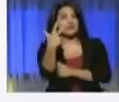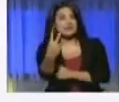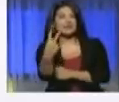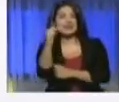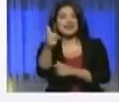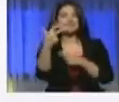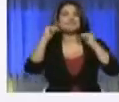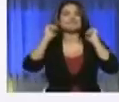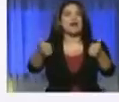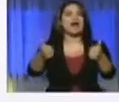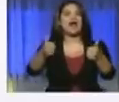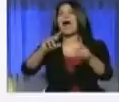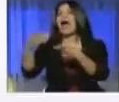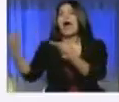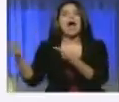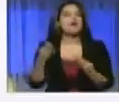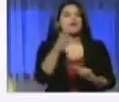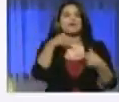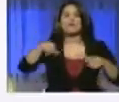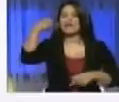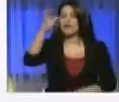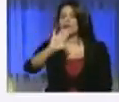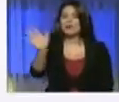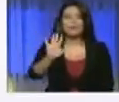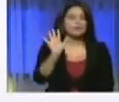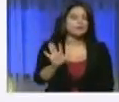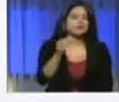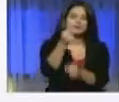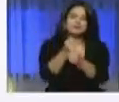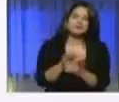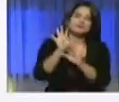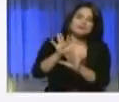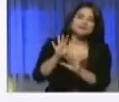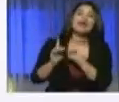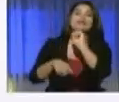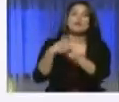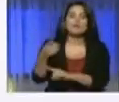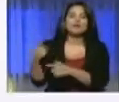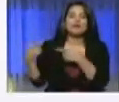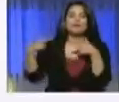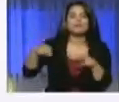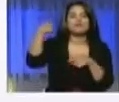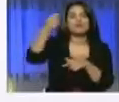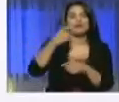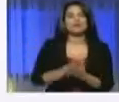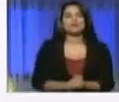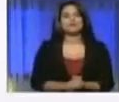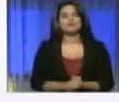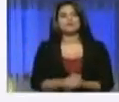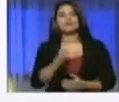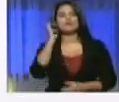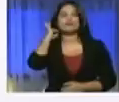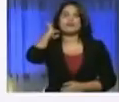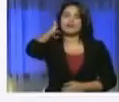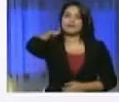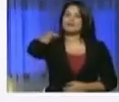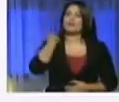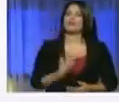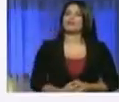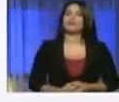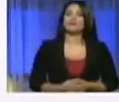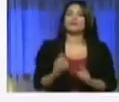1, 2, 3. No ha llegado el video, pero va a llegar el video de nuestra Yulimar. Verdaderamente, el domingo fue un